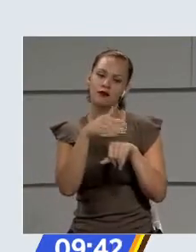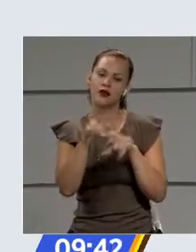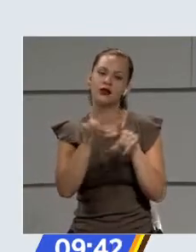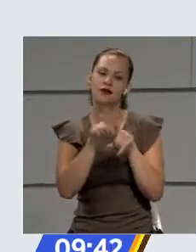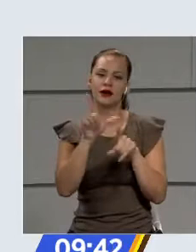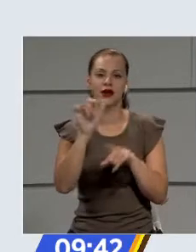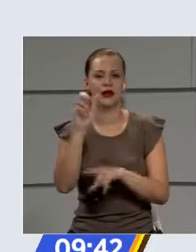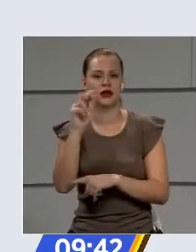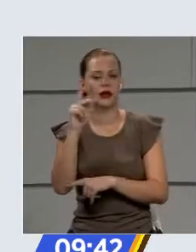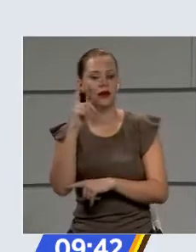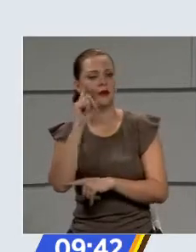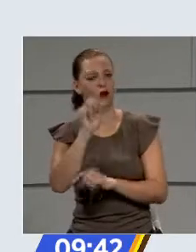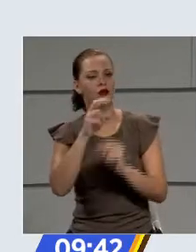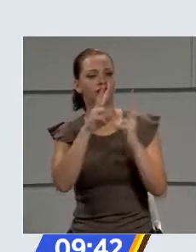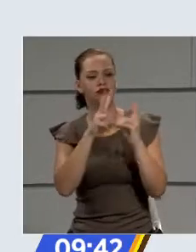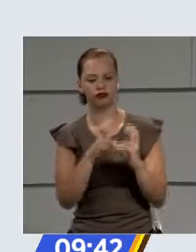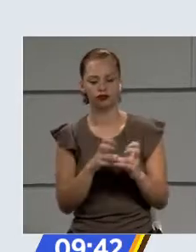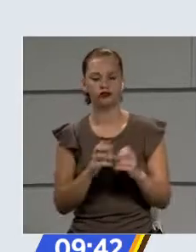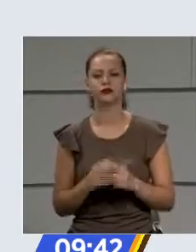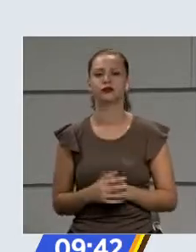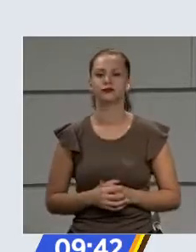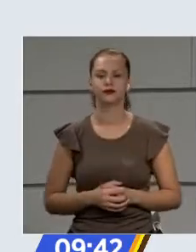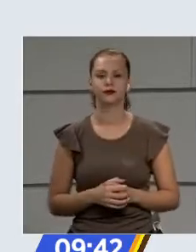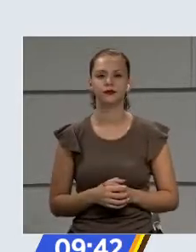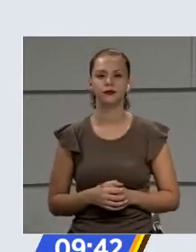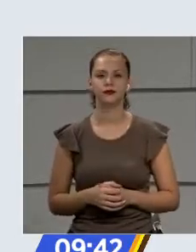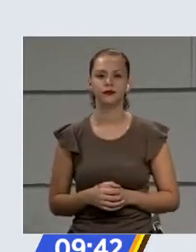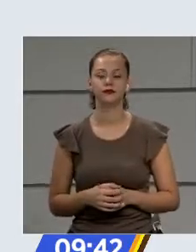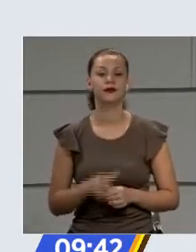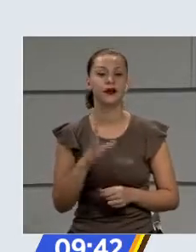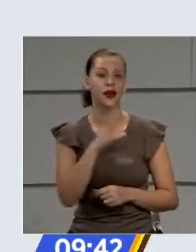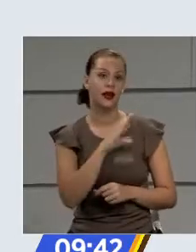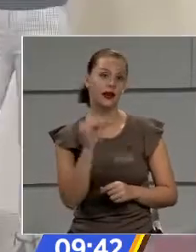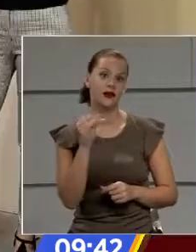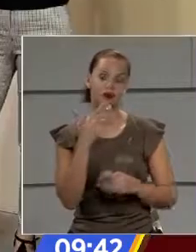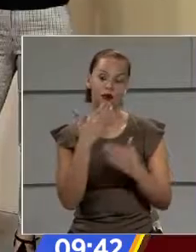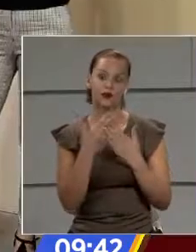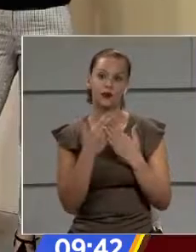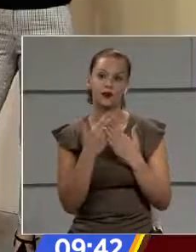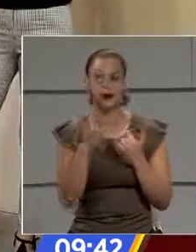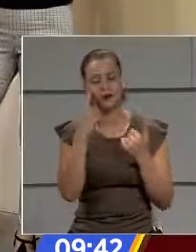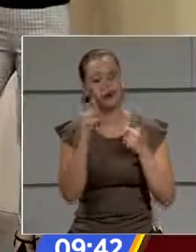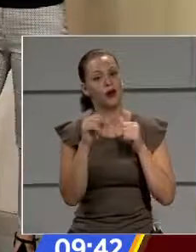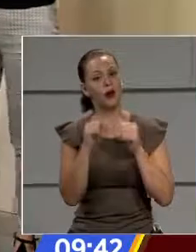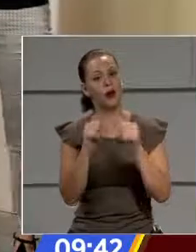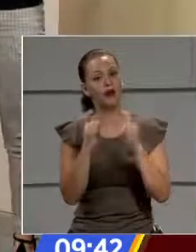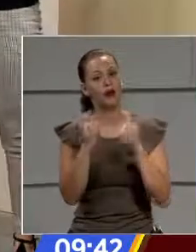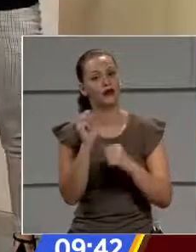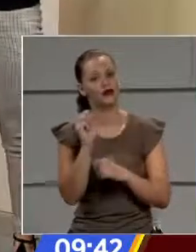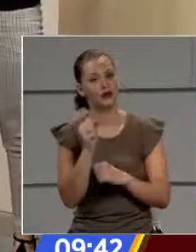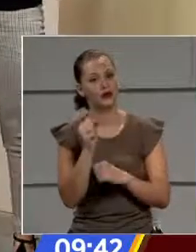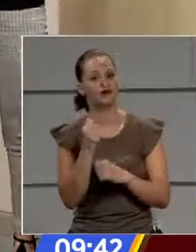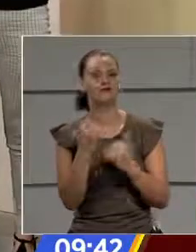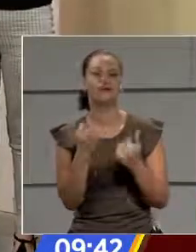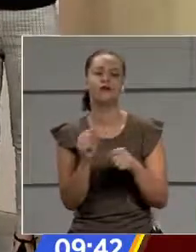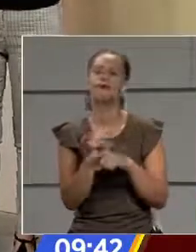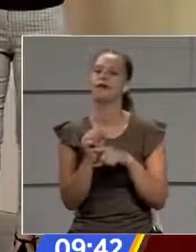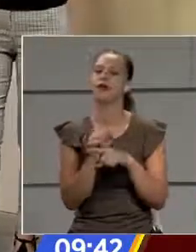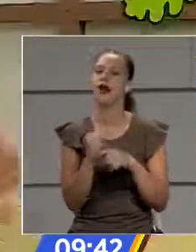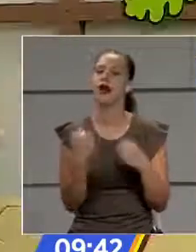link de descarga para que ustedes lo tengan. Y bueno, para continuar, ahora sí, vamos a